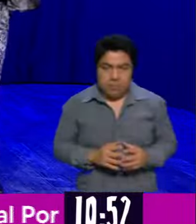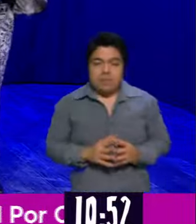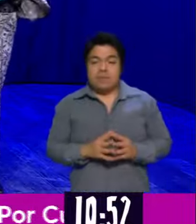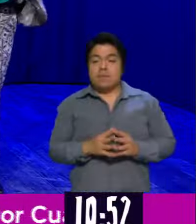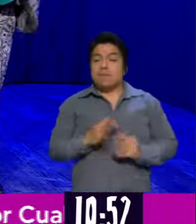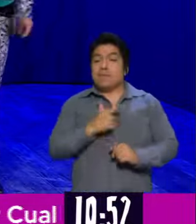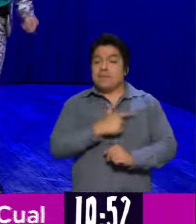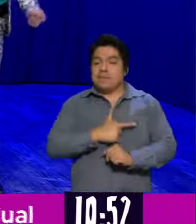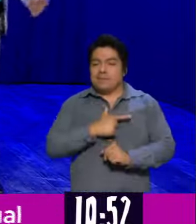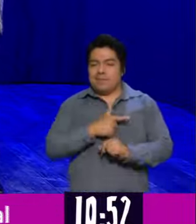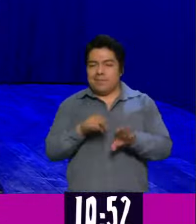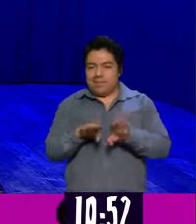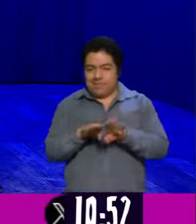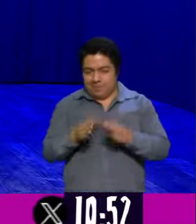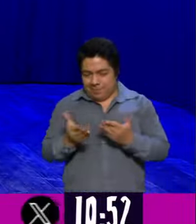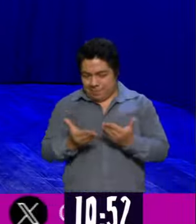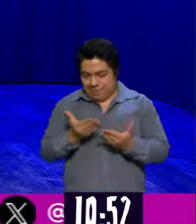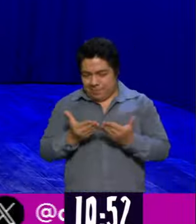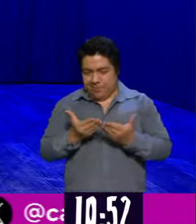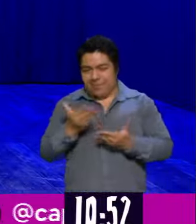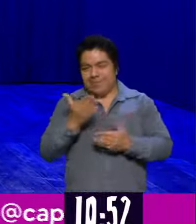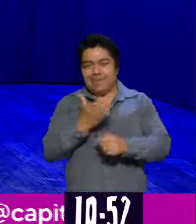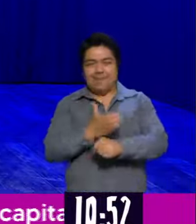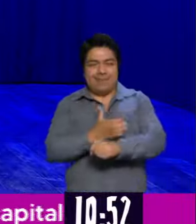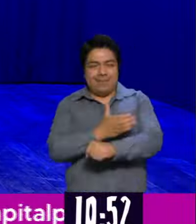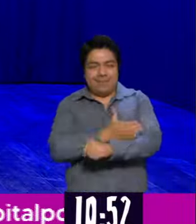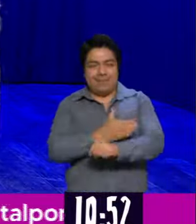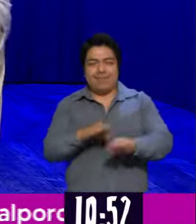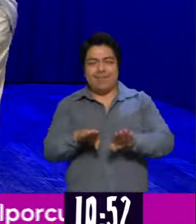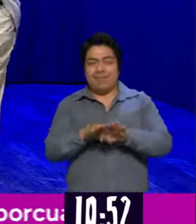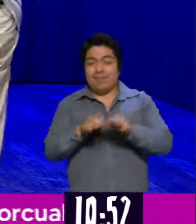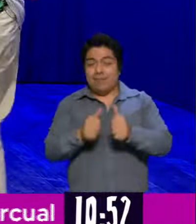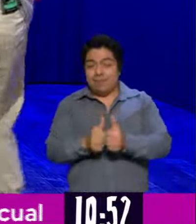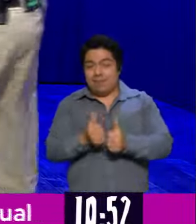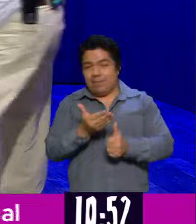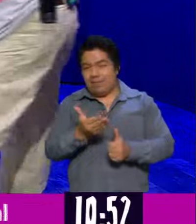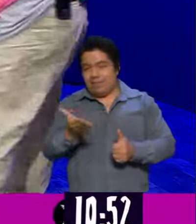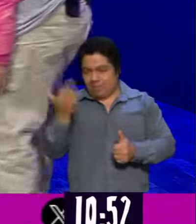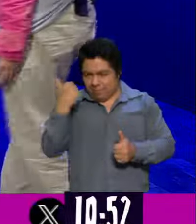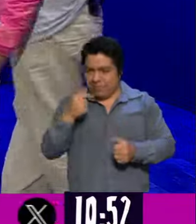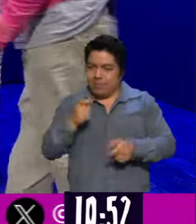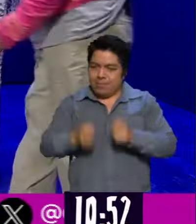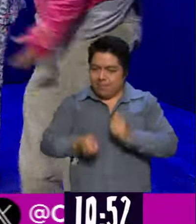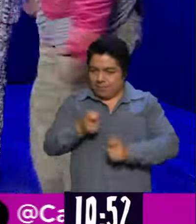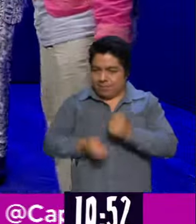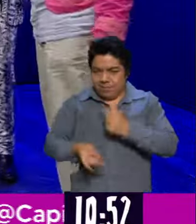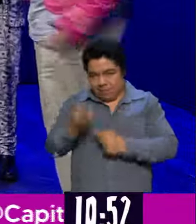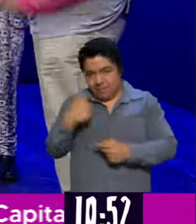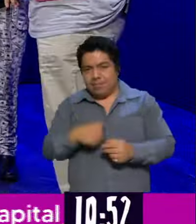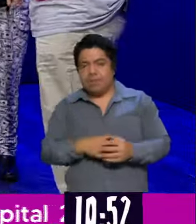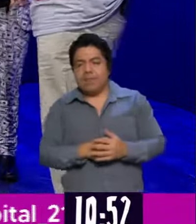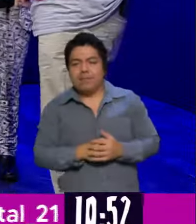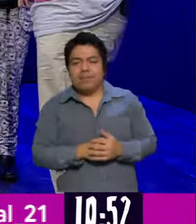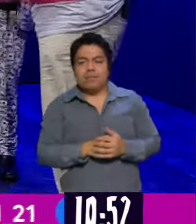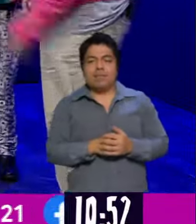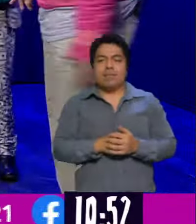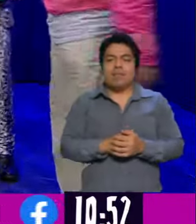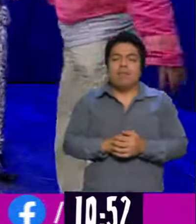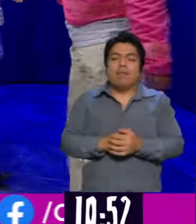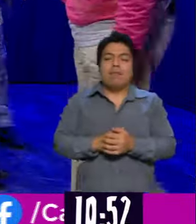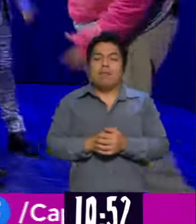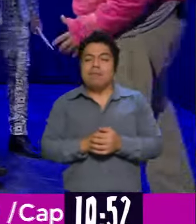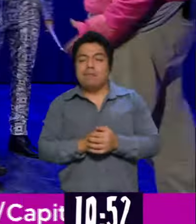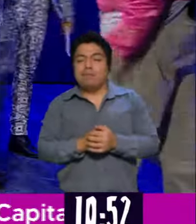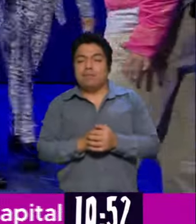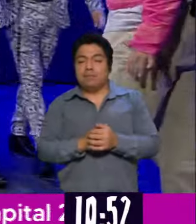final. No, hombre, muchas este, gracias. Compañeros, este ¿cómo están? Se las arma, compañero chato. Bataco, hágase para acá porque luego no sale y dice qué la gente, chida. No llegó el baterista. Oiga, no,